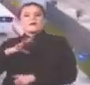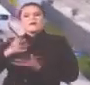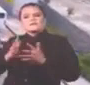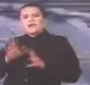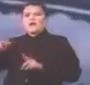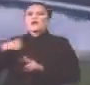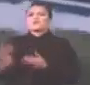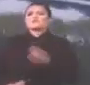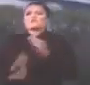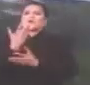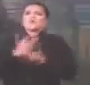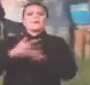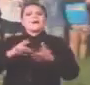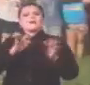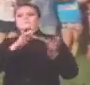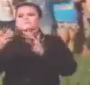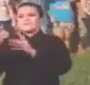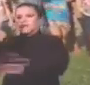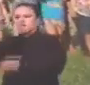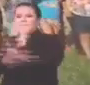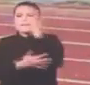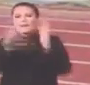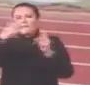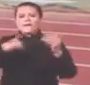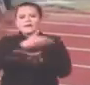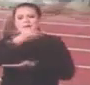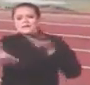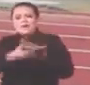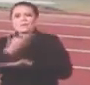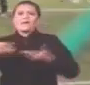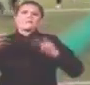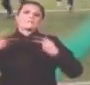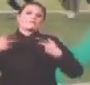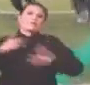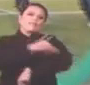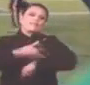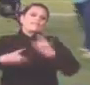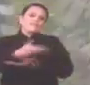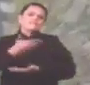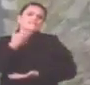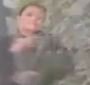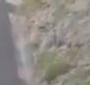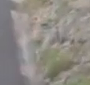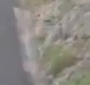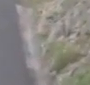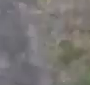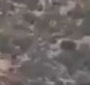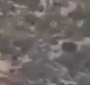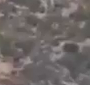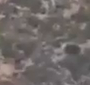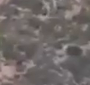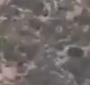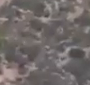Donde ya tenemos una nueva red estatal de parques para la convivencia y bienestar de las familias.